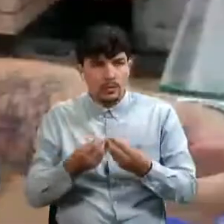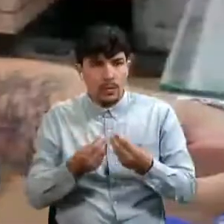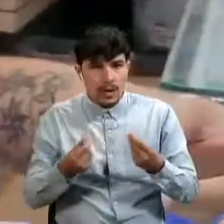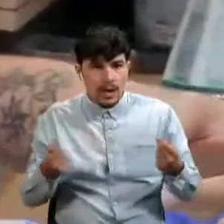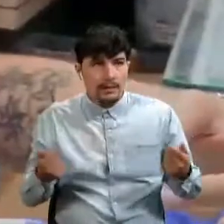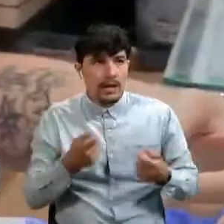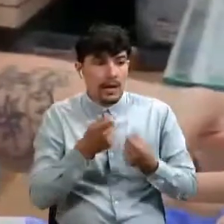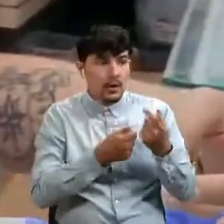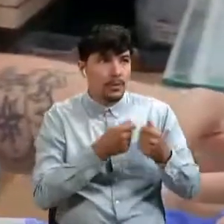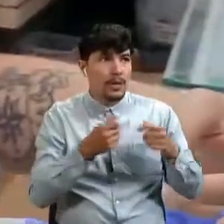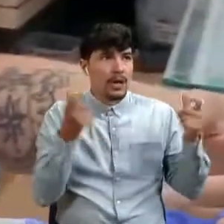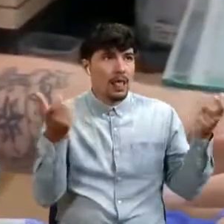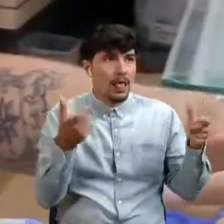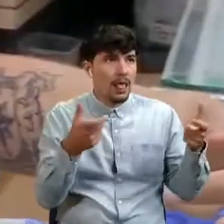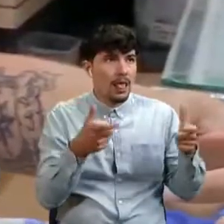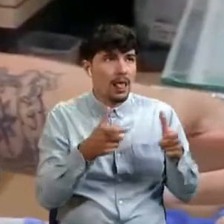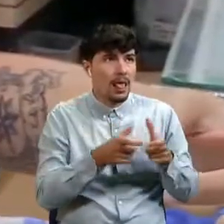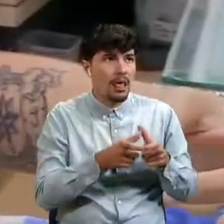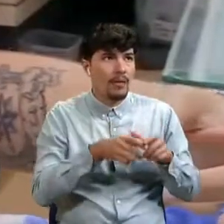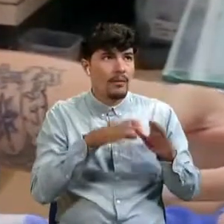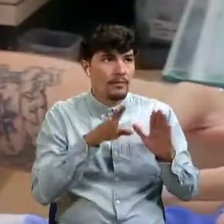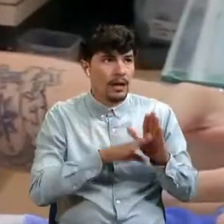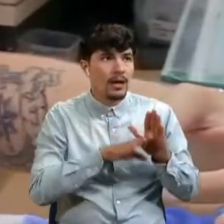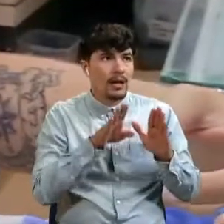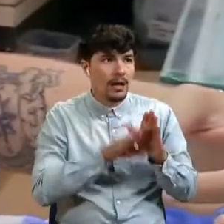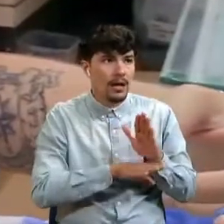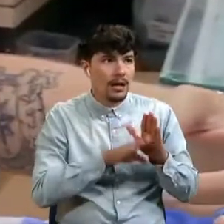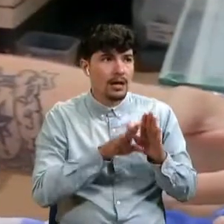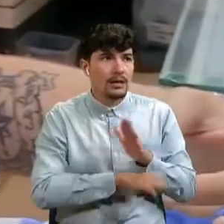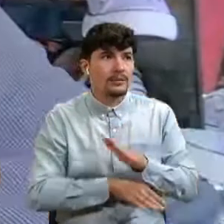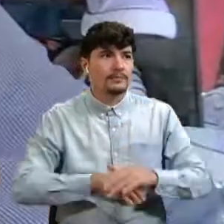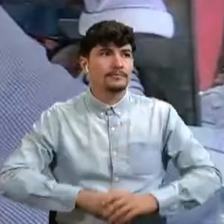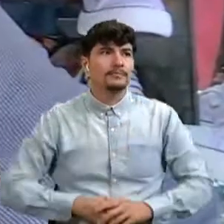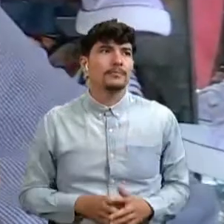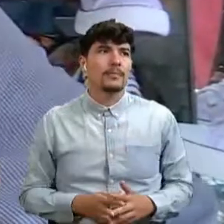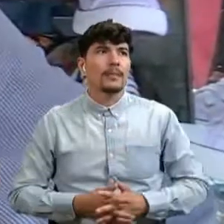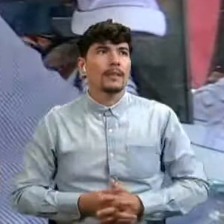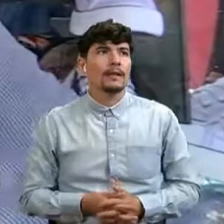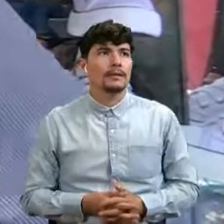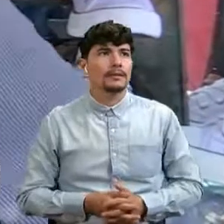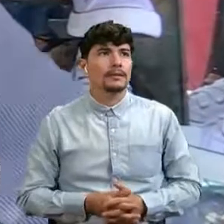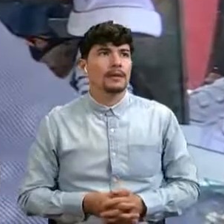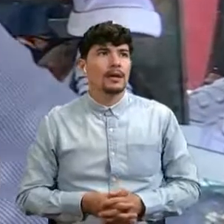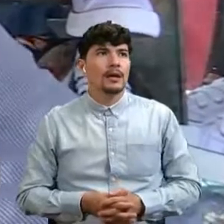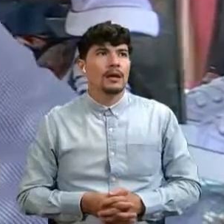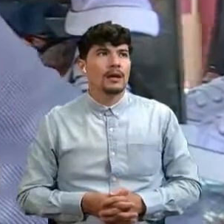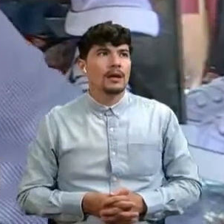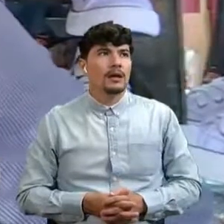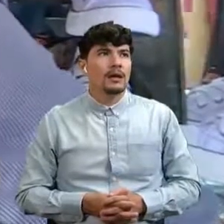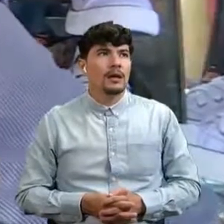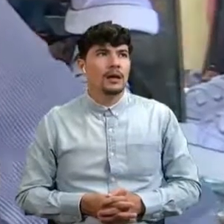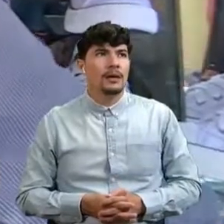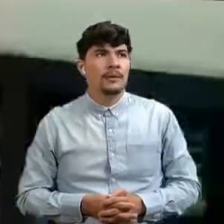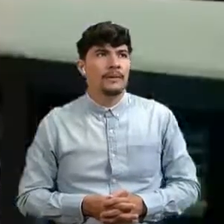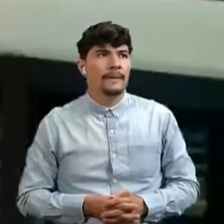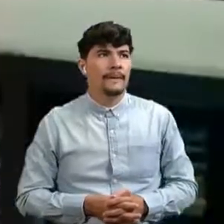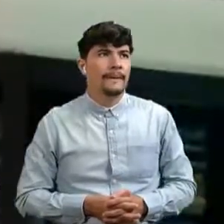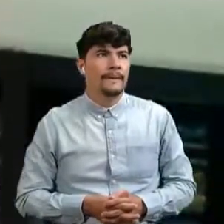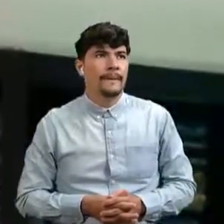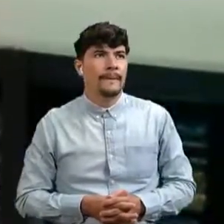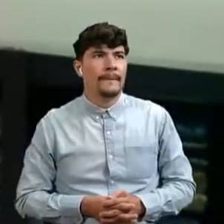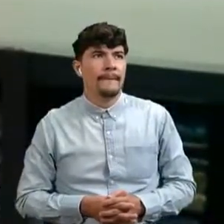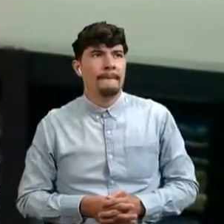economía está bajando está súper súper mala las ventas están regulares la inflación del gobierno es lo demás